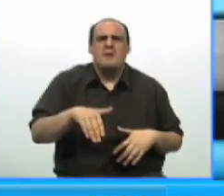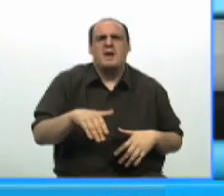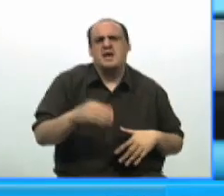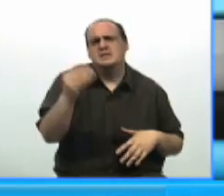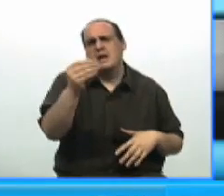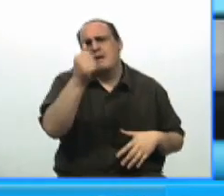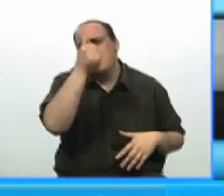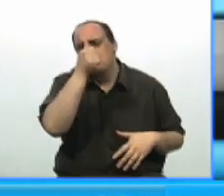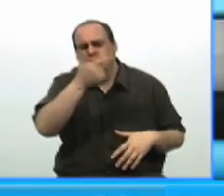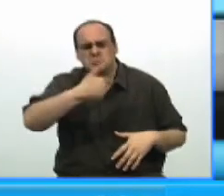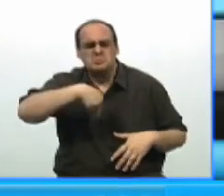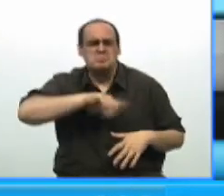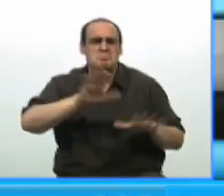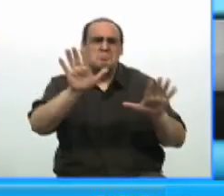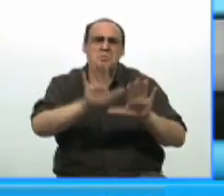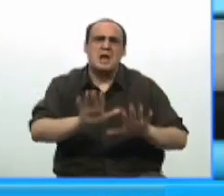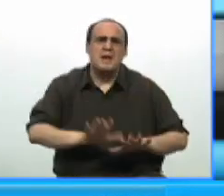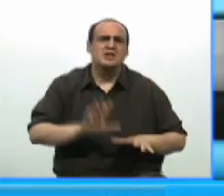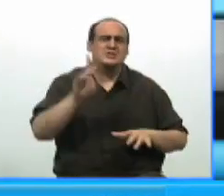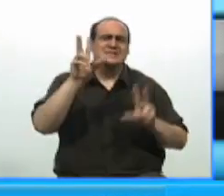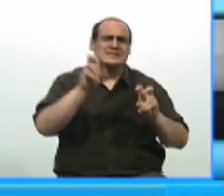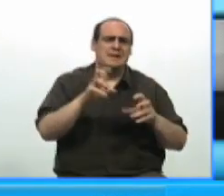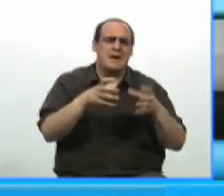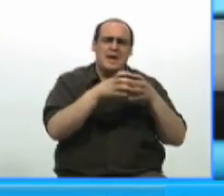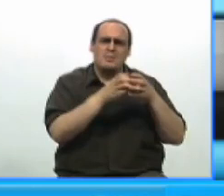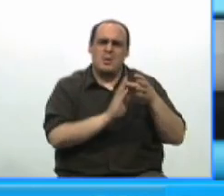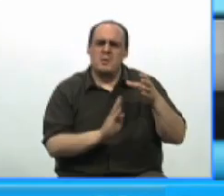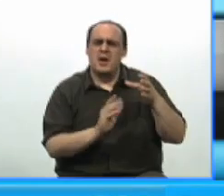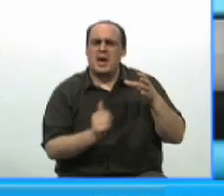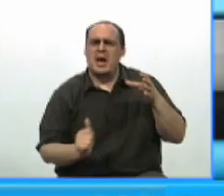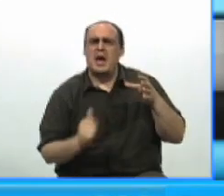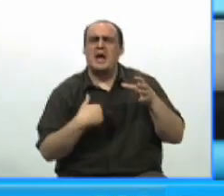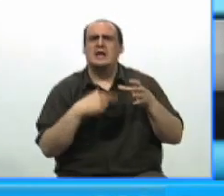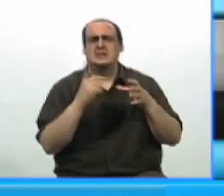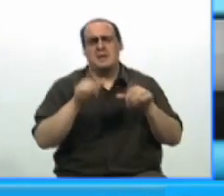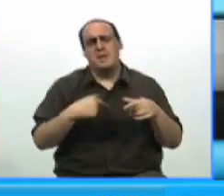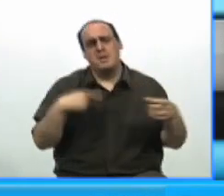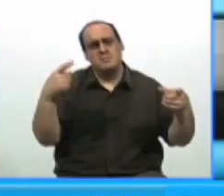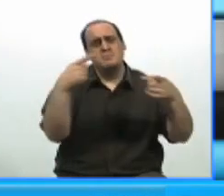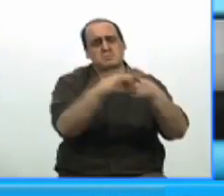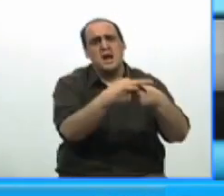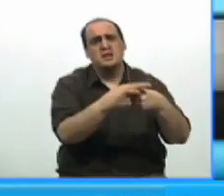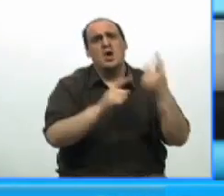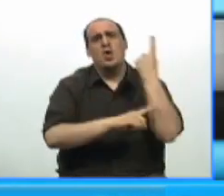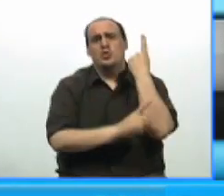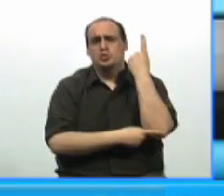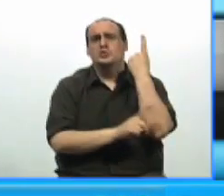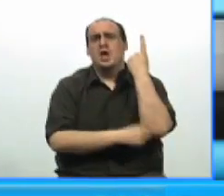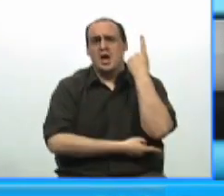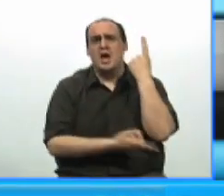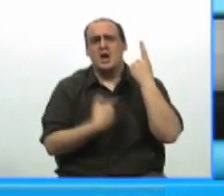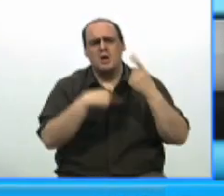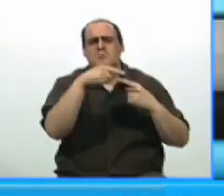de sábado y domingo en divisiones inferiores y el partido del domingo contra Crucero del Norte, que es un lindo partido para jugar y es un partido